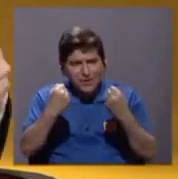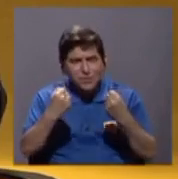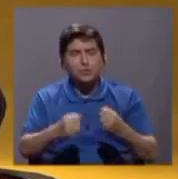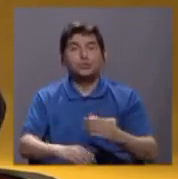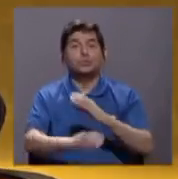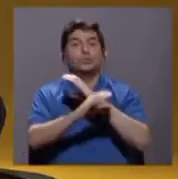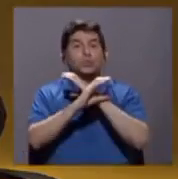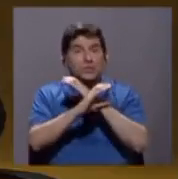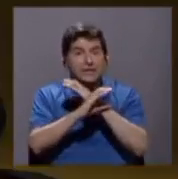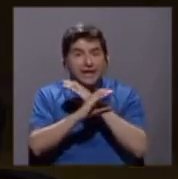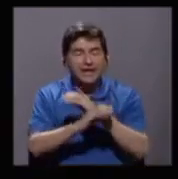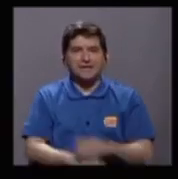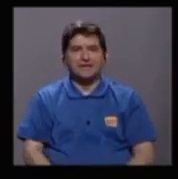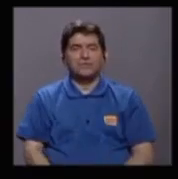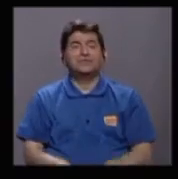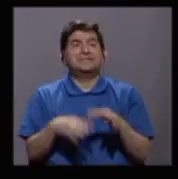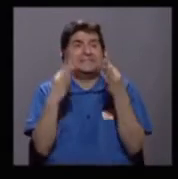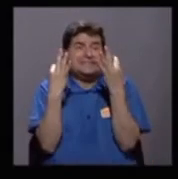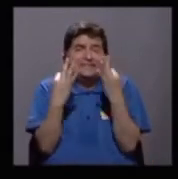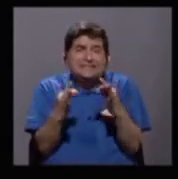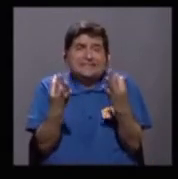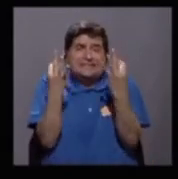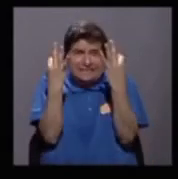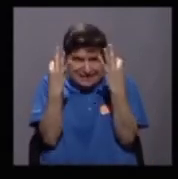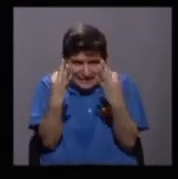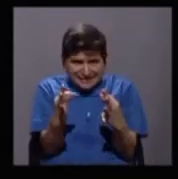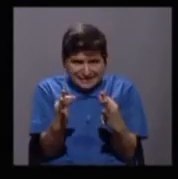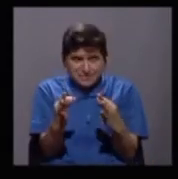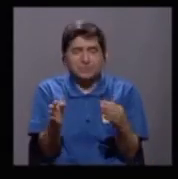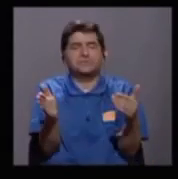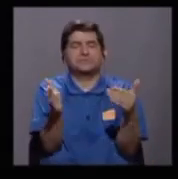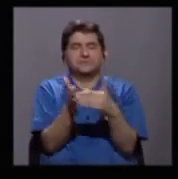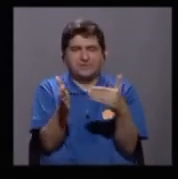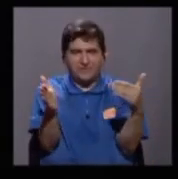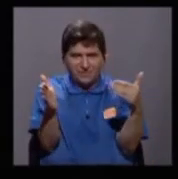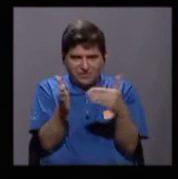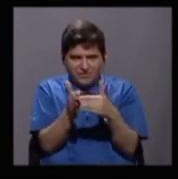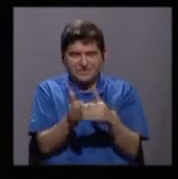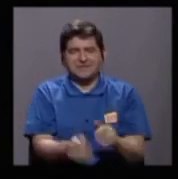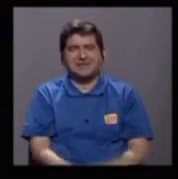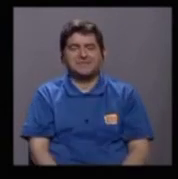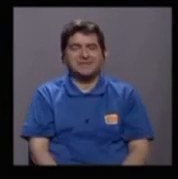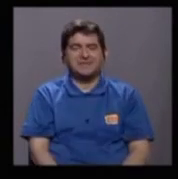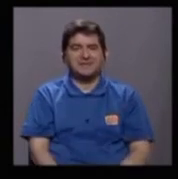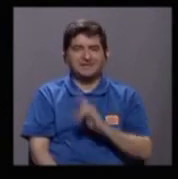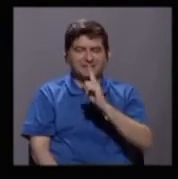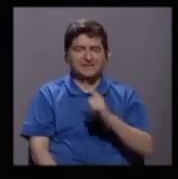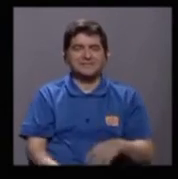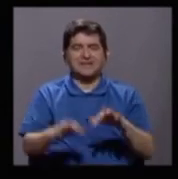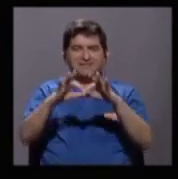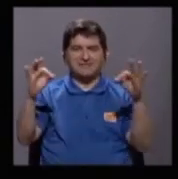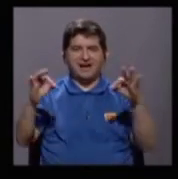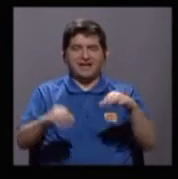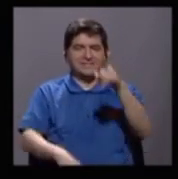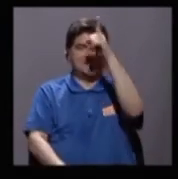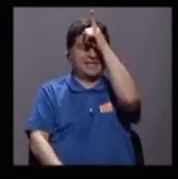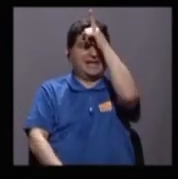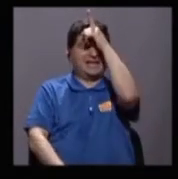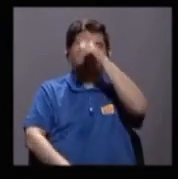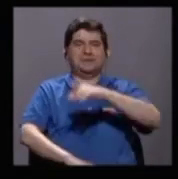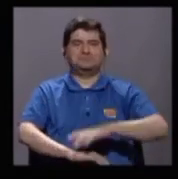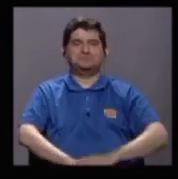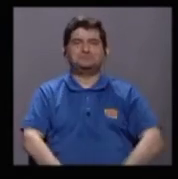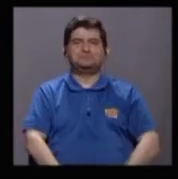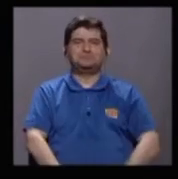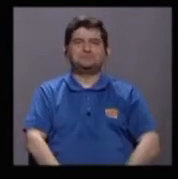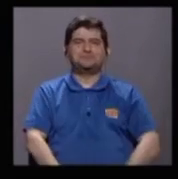mucho, y vamos a intentar otra vez Ale Mencher, Bergen, Brude,